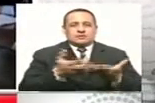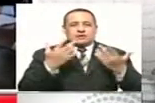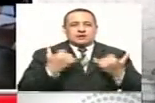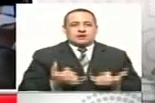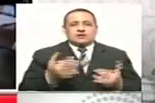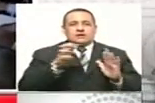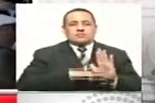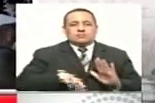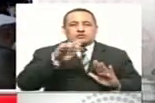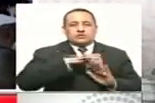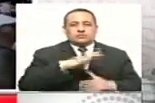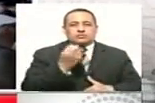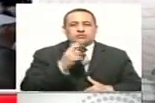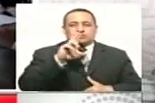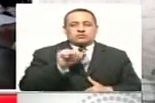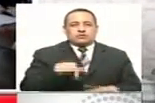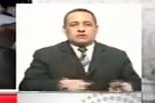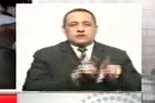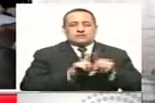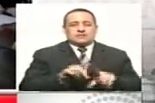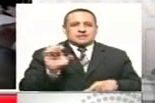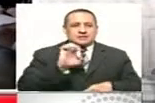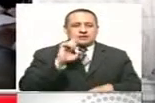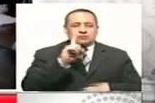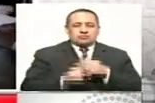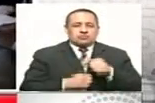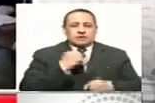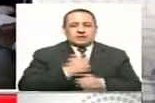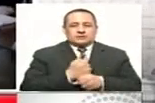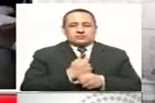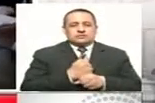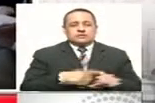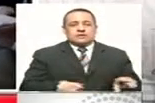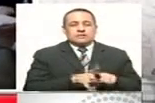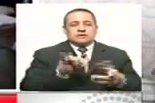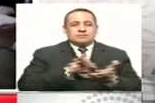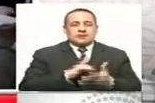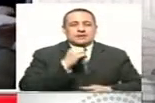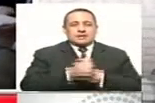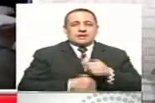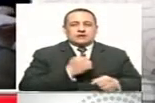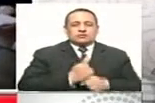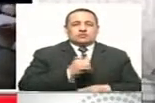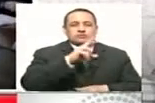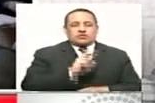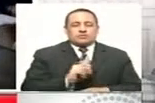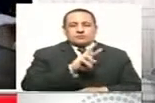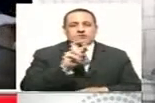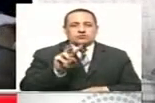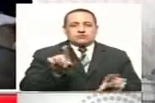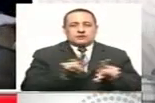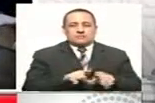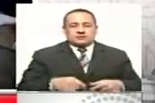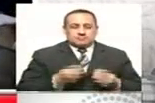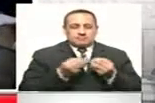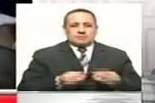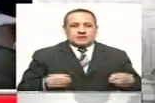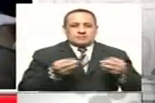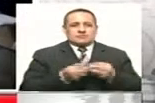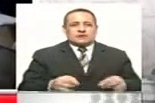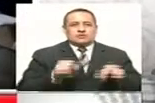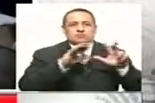al proyecto CORA en el mes de enero de este año. Y para el 2022 la asignación se ha incrementado a